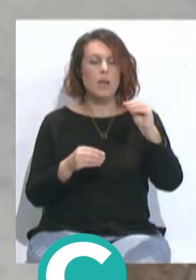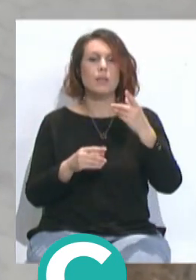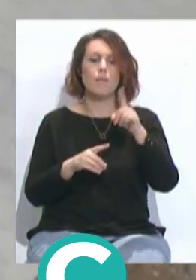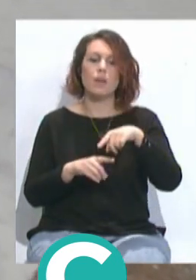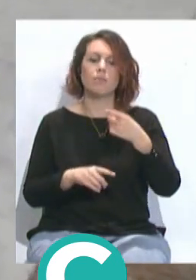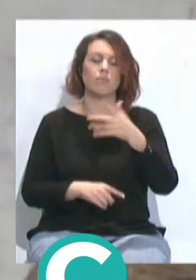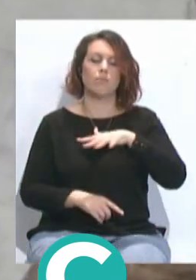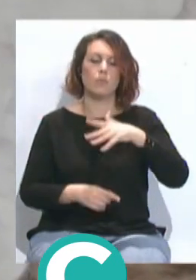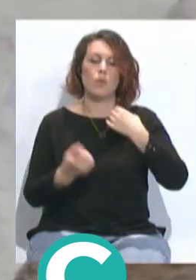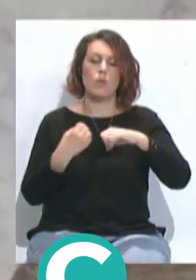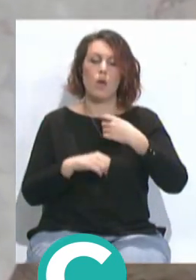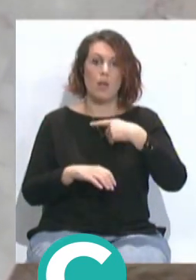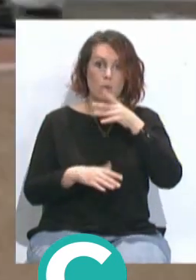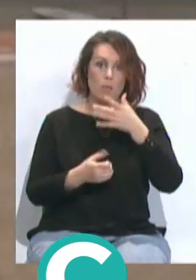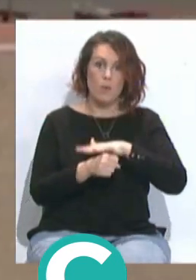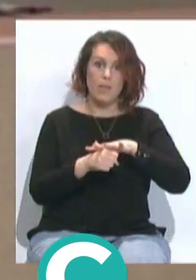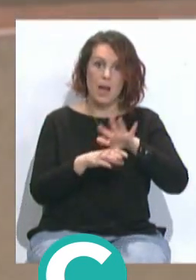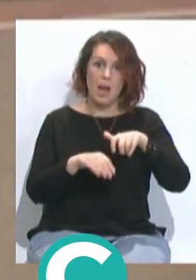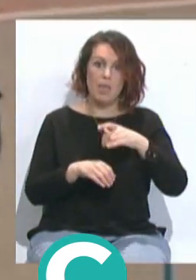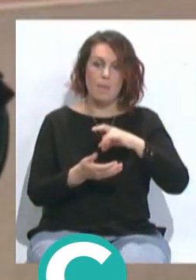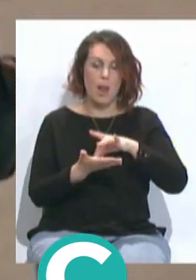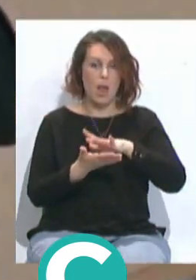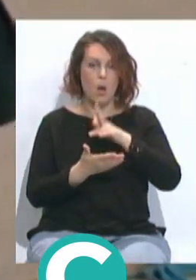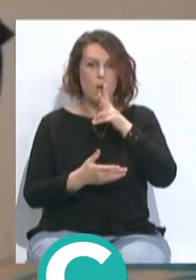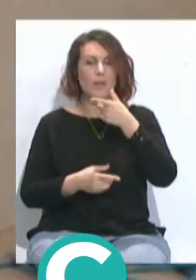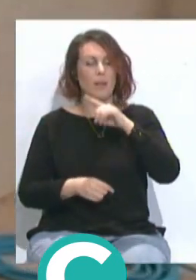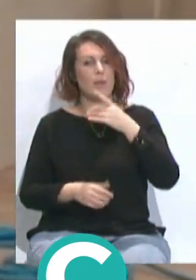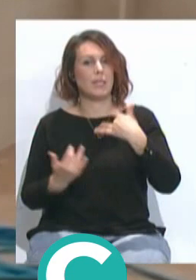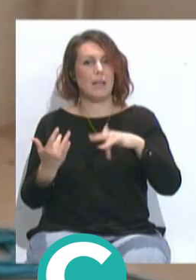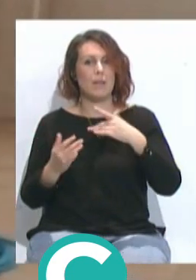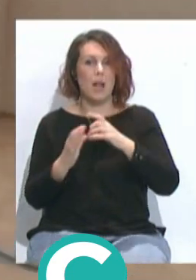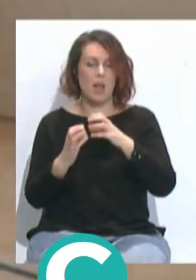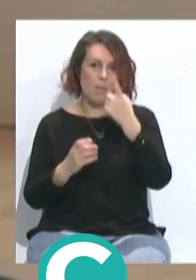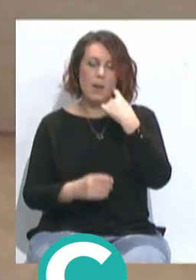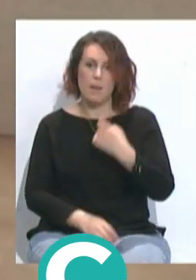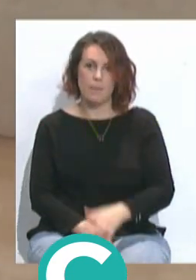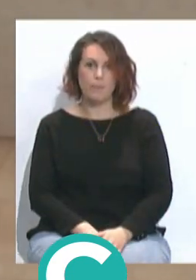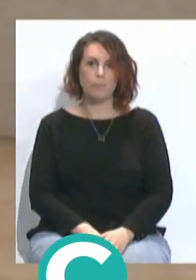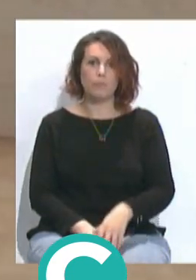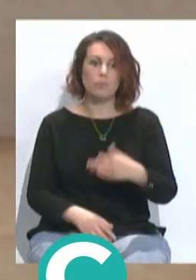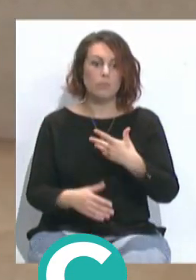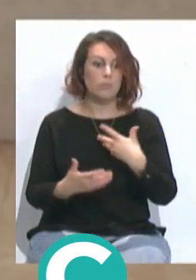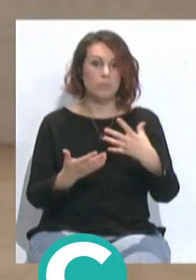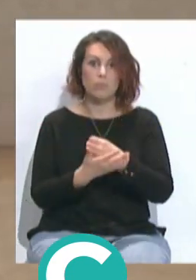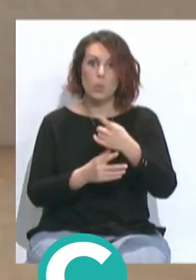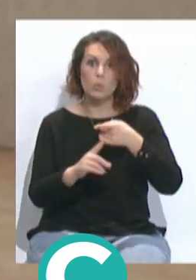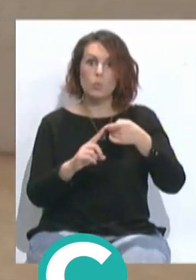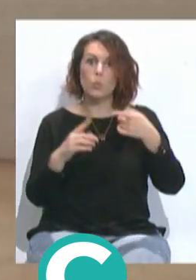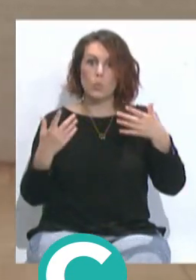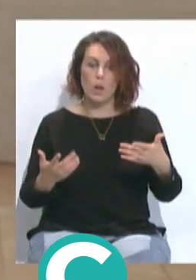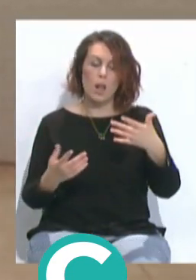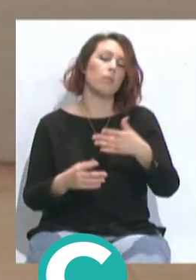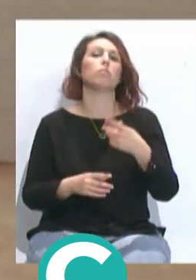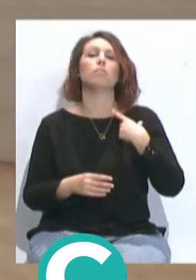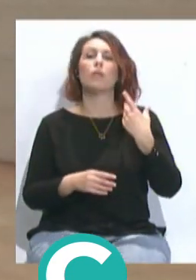actuación, sumando a las actuales provincias de Cádiz, Málaga y Huelva, las de Sevilla, Granada y Almería. Y todo ello con el objetivo de hacer